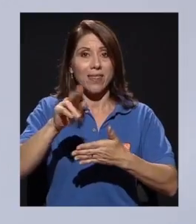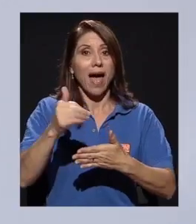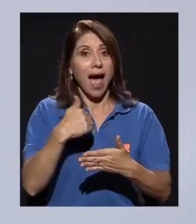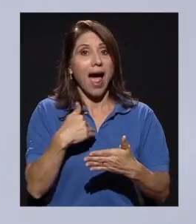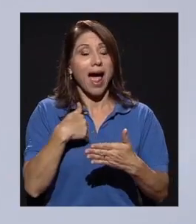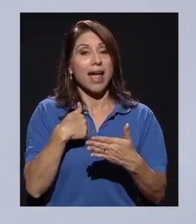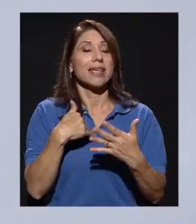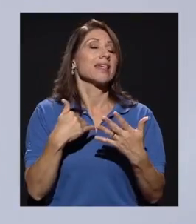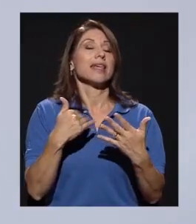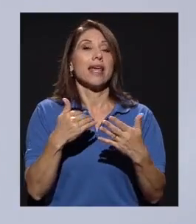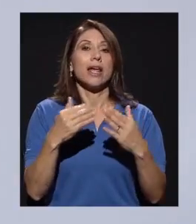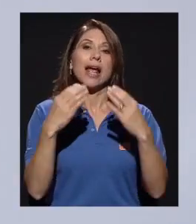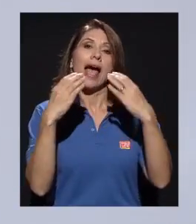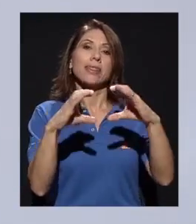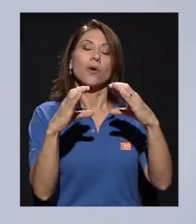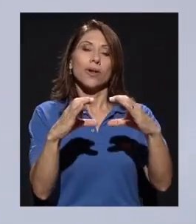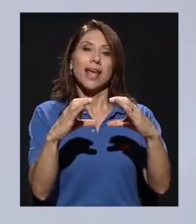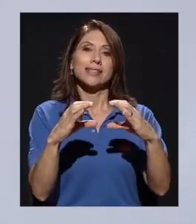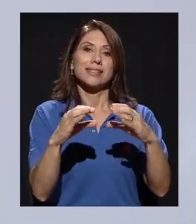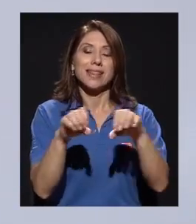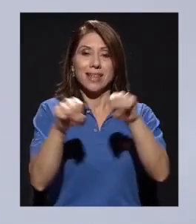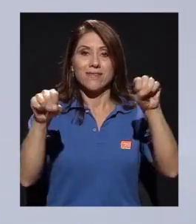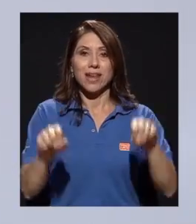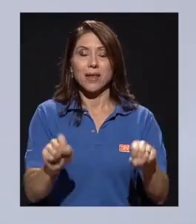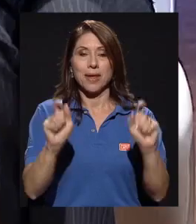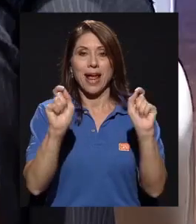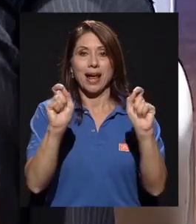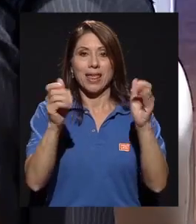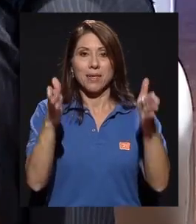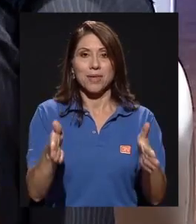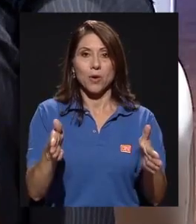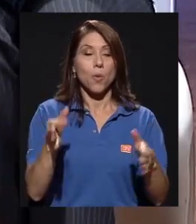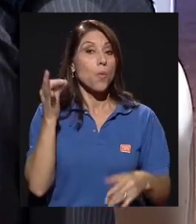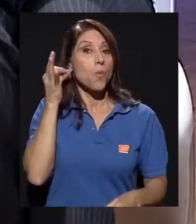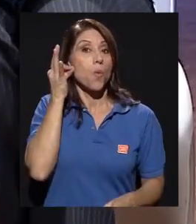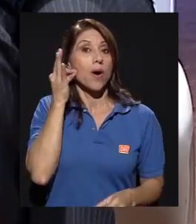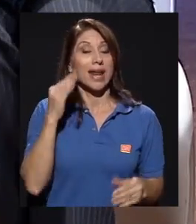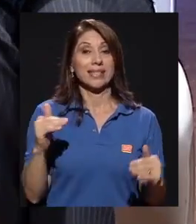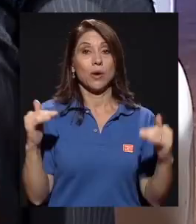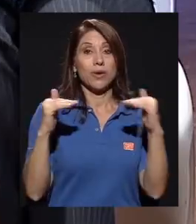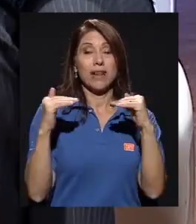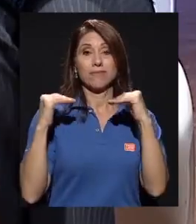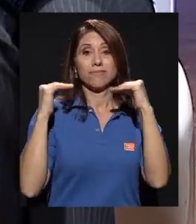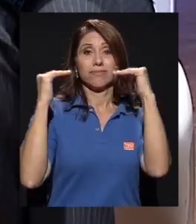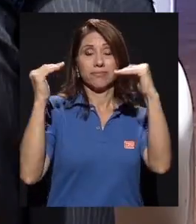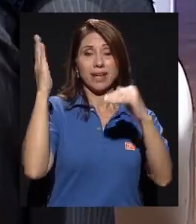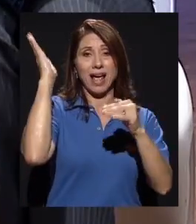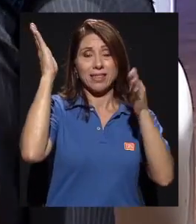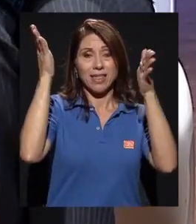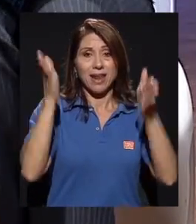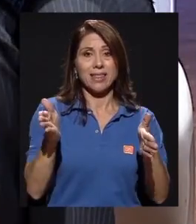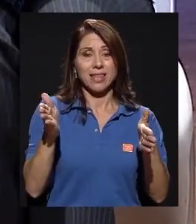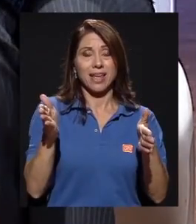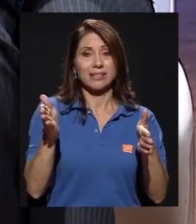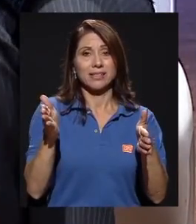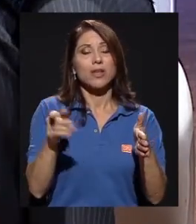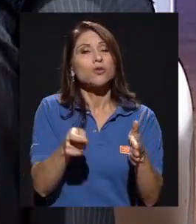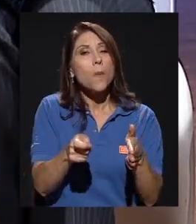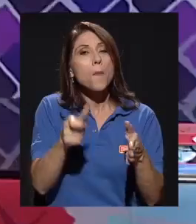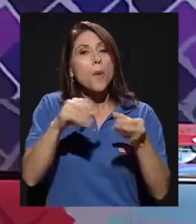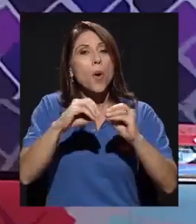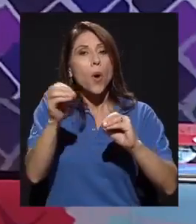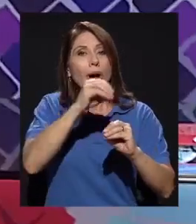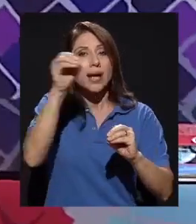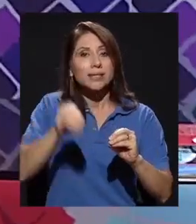de catedráticas empiezan a ser menos porque para llegar a esa categoría uno necesita hacer una serie de tareas